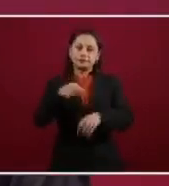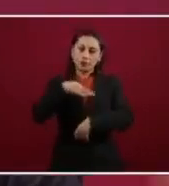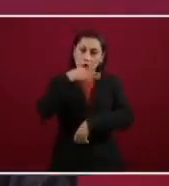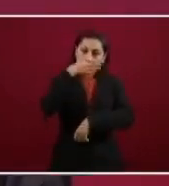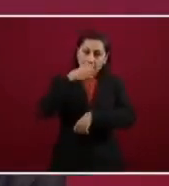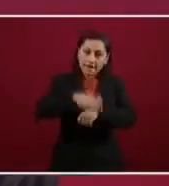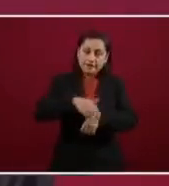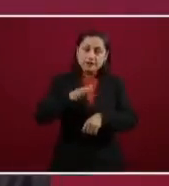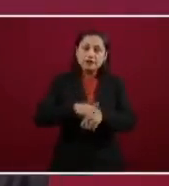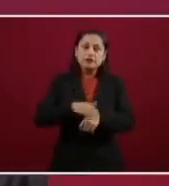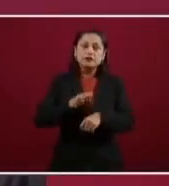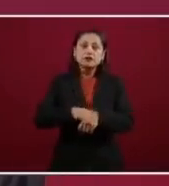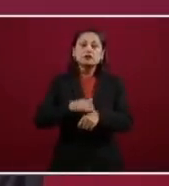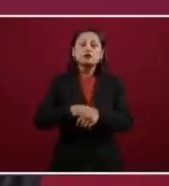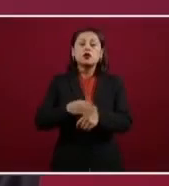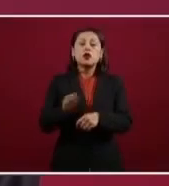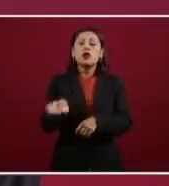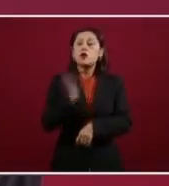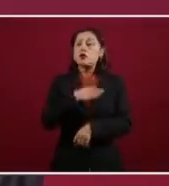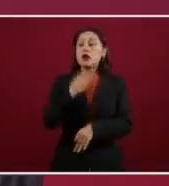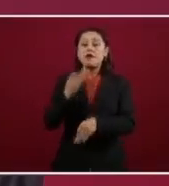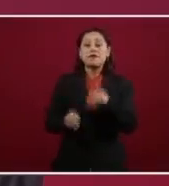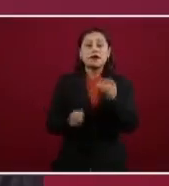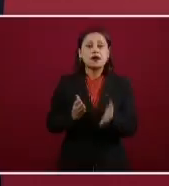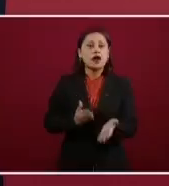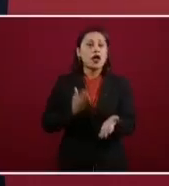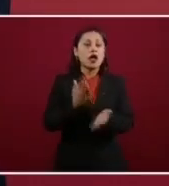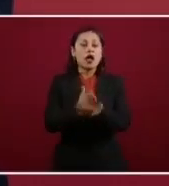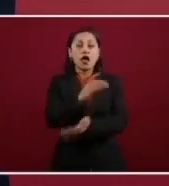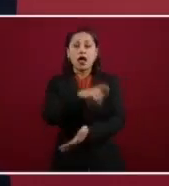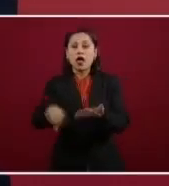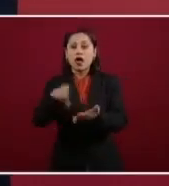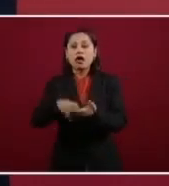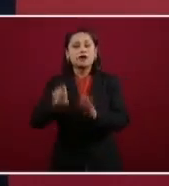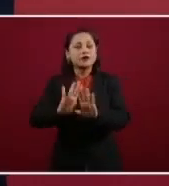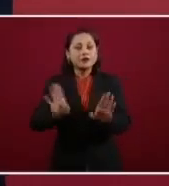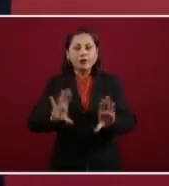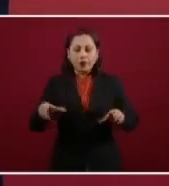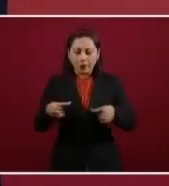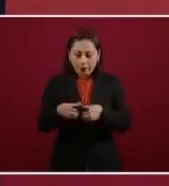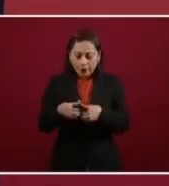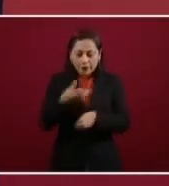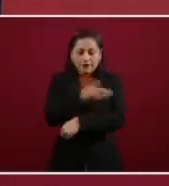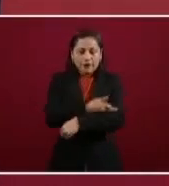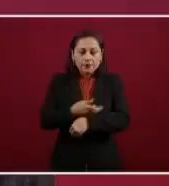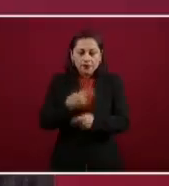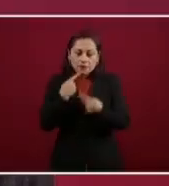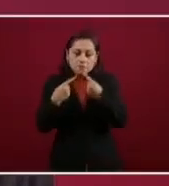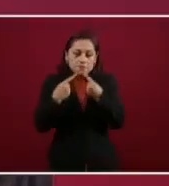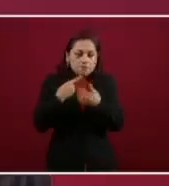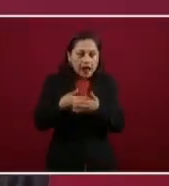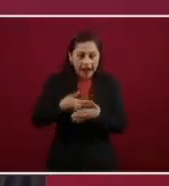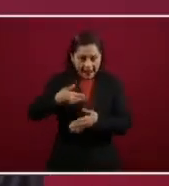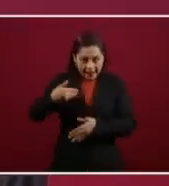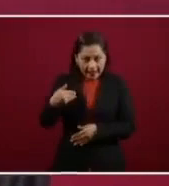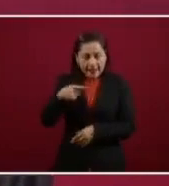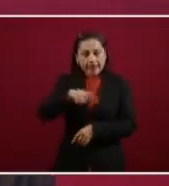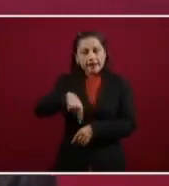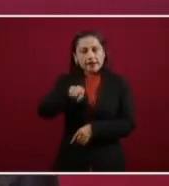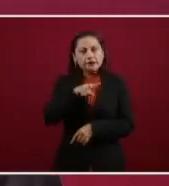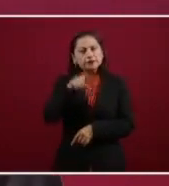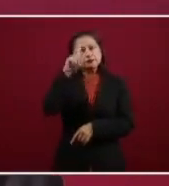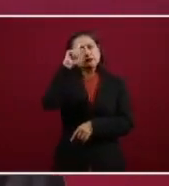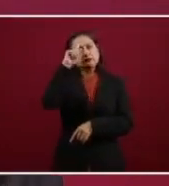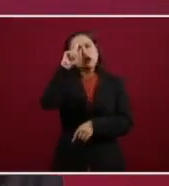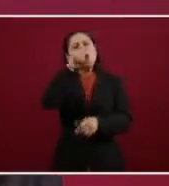reúnanse en familia y platiquen qué es lo que necesitan comprar que van a comprar los artículos